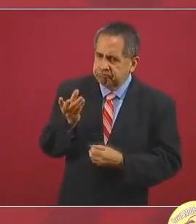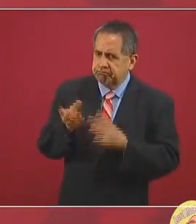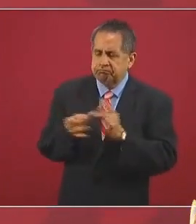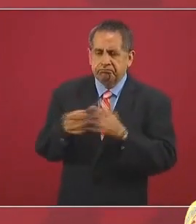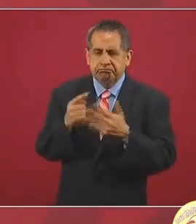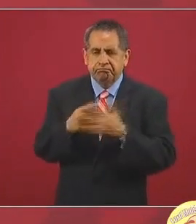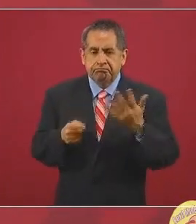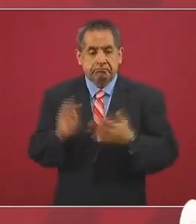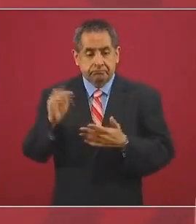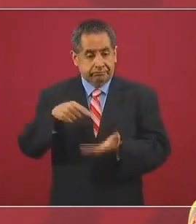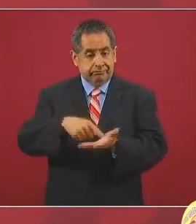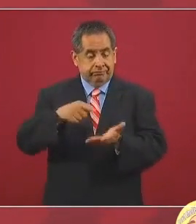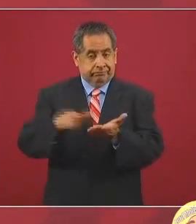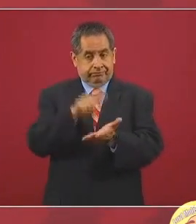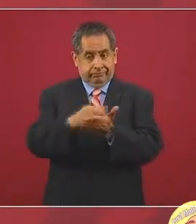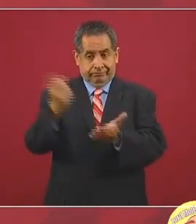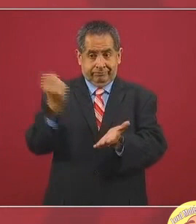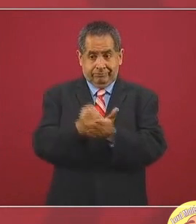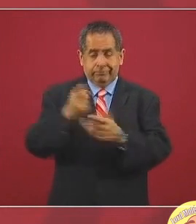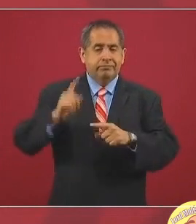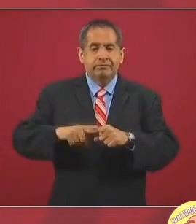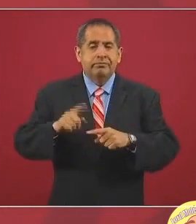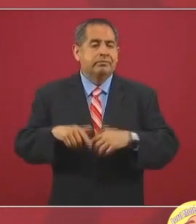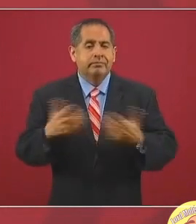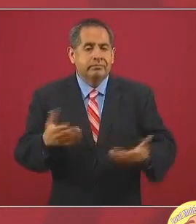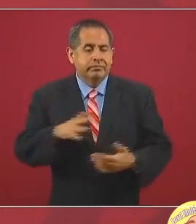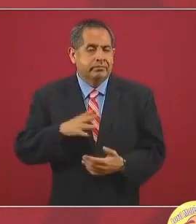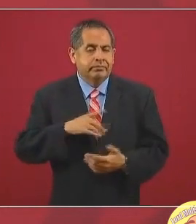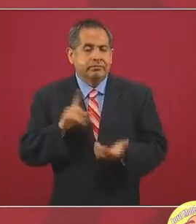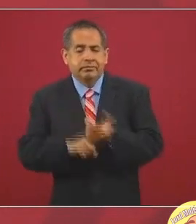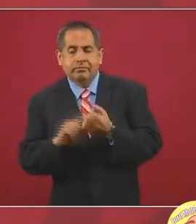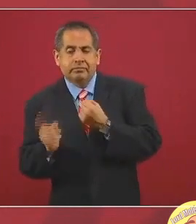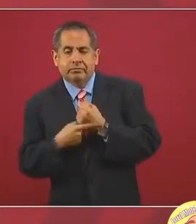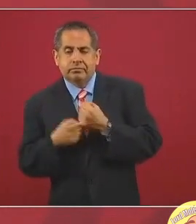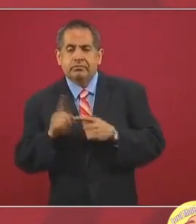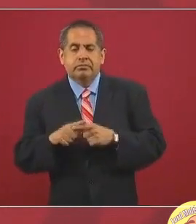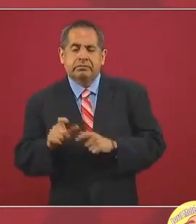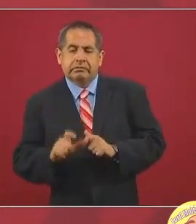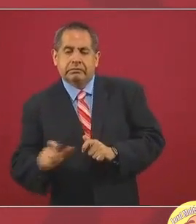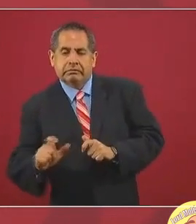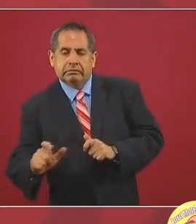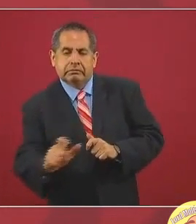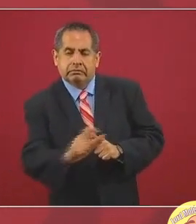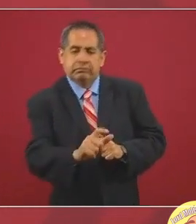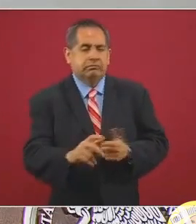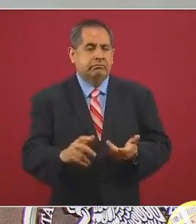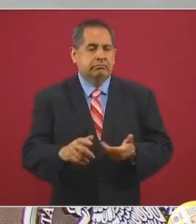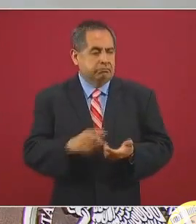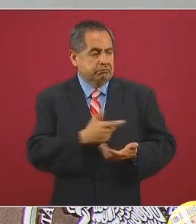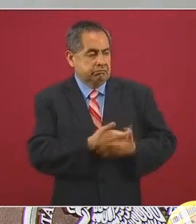si para la aprobación de esa reforma hubo dinero de por medio.